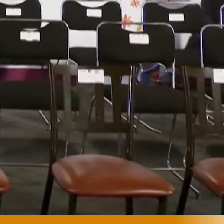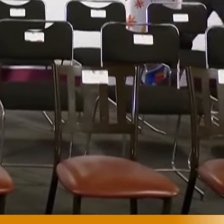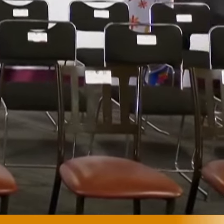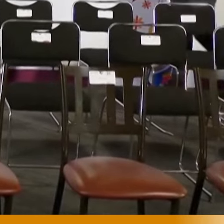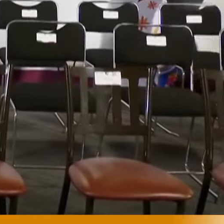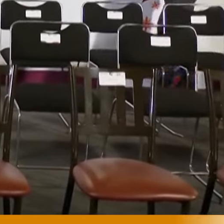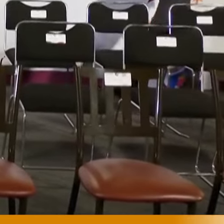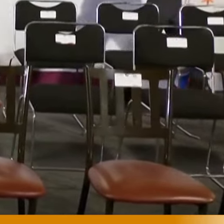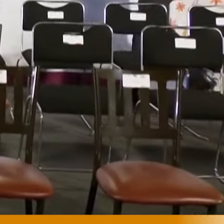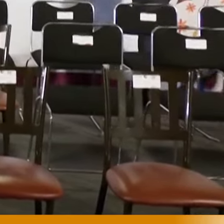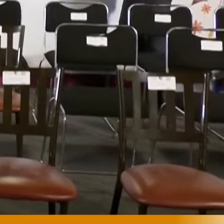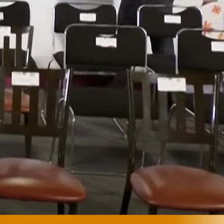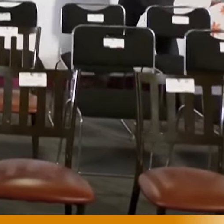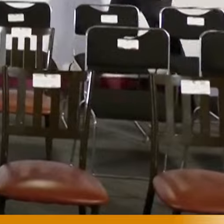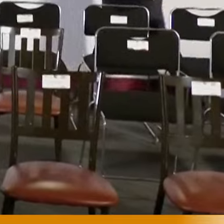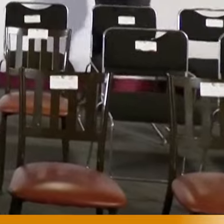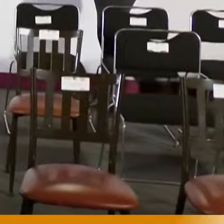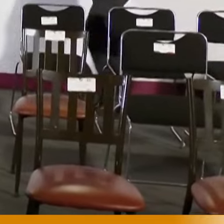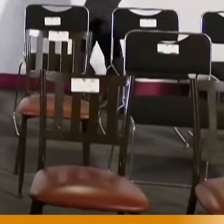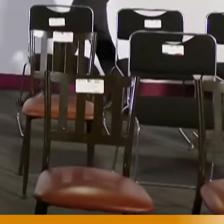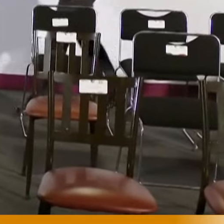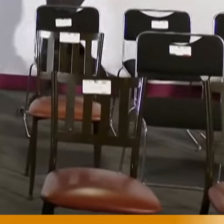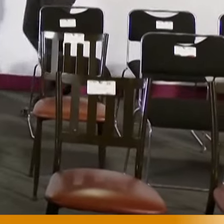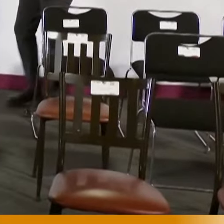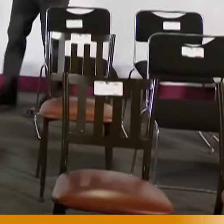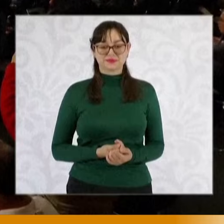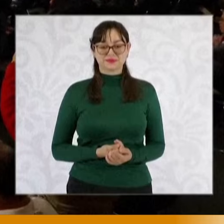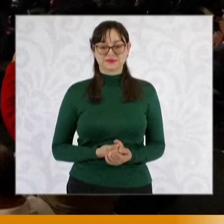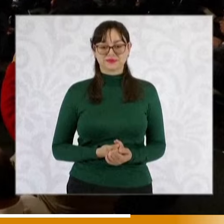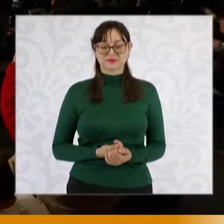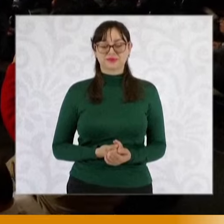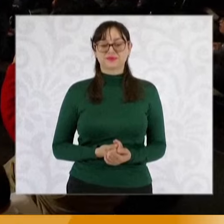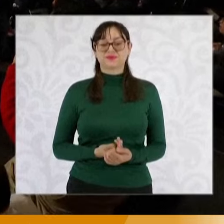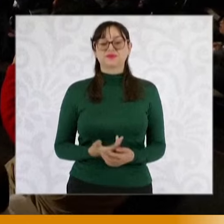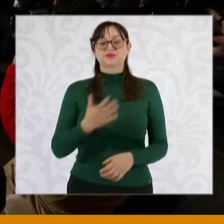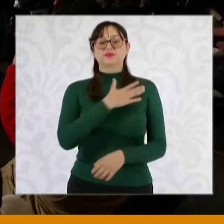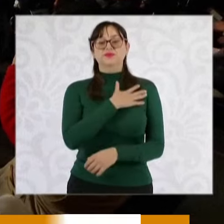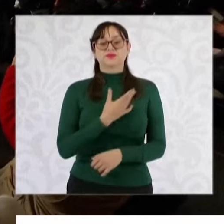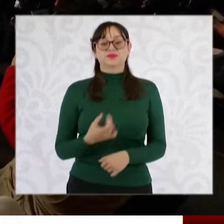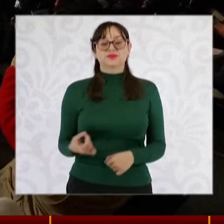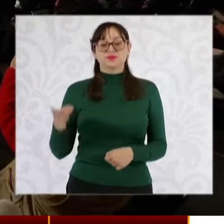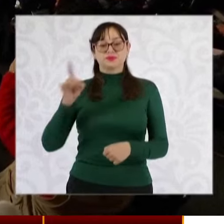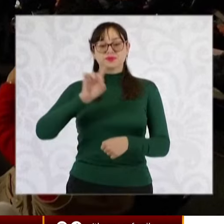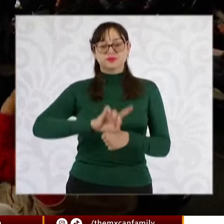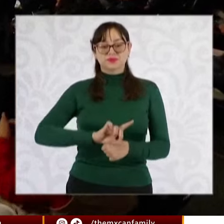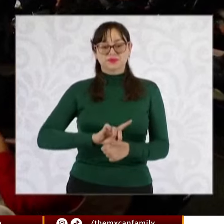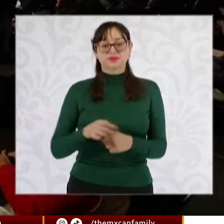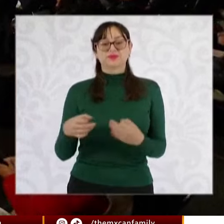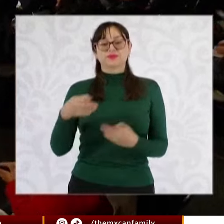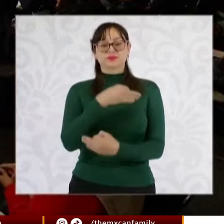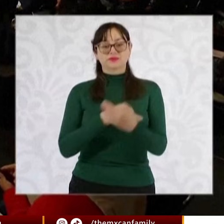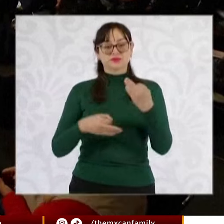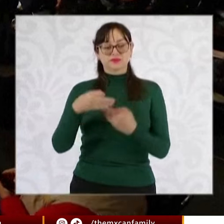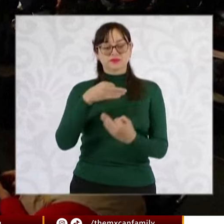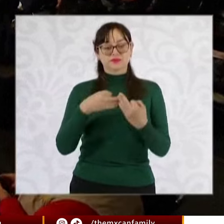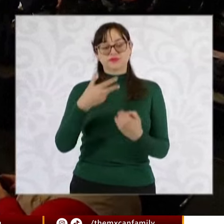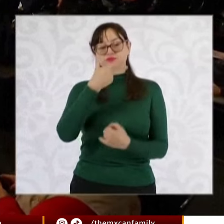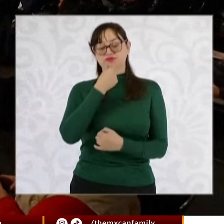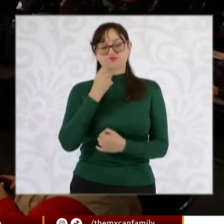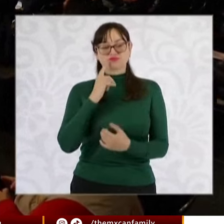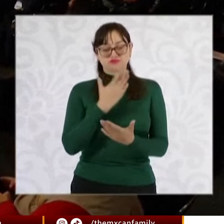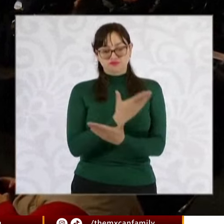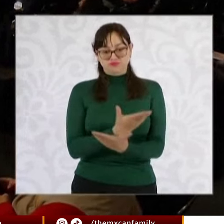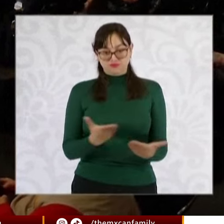Cruce de declaraciones entre Claudia Sheinbaum y Donald Trump La presidenta de México dialogó telefónicamente el miércoles con el